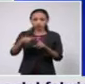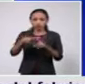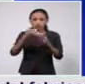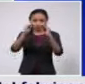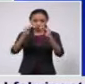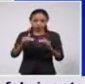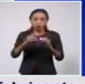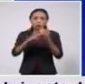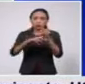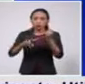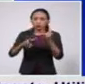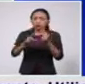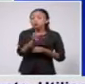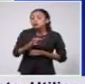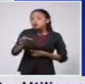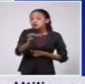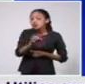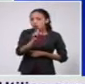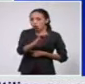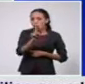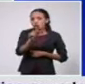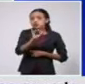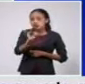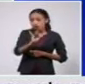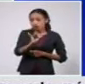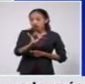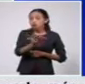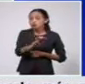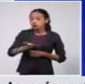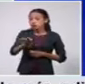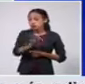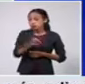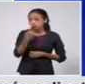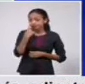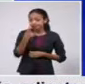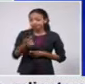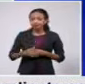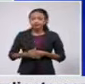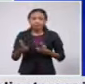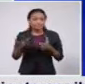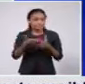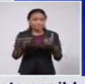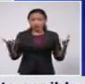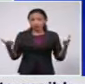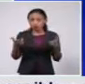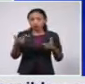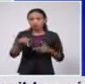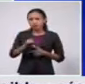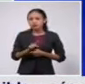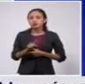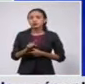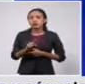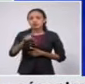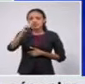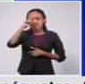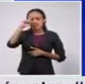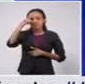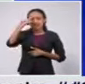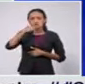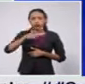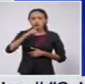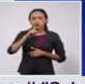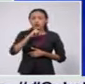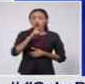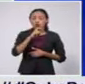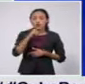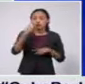en 7 de sus 11 municipios y el mayor número en San Antonio de los Baños y en